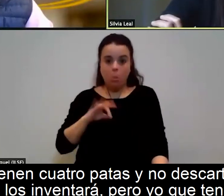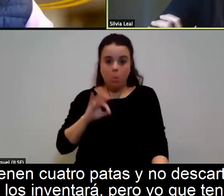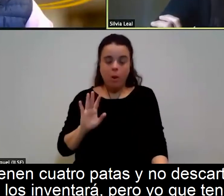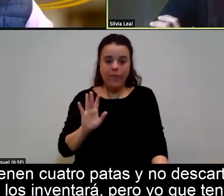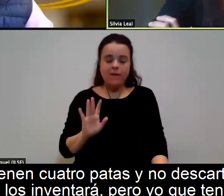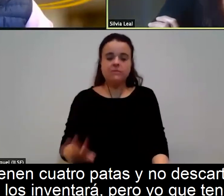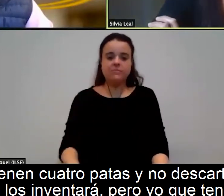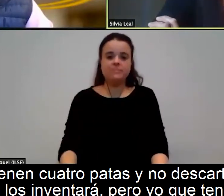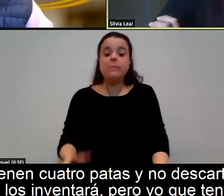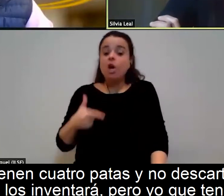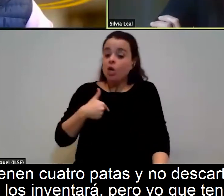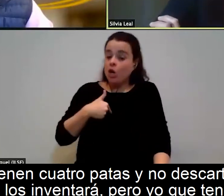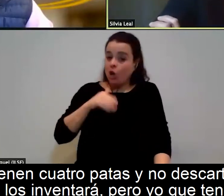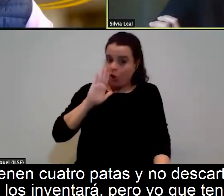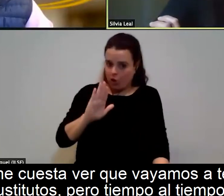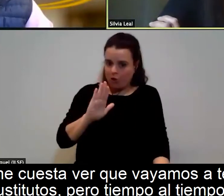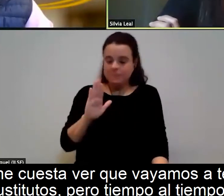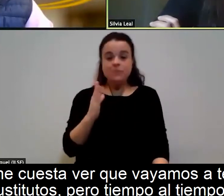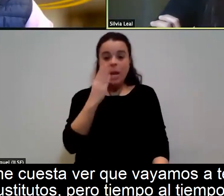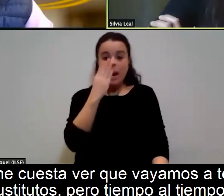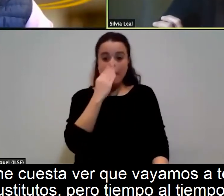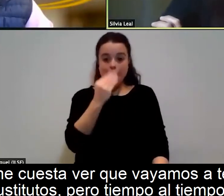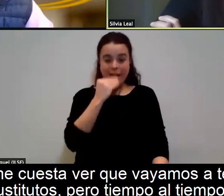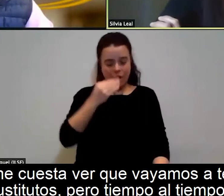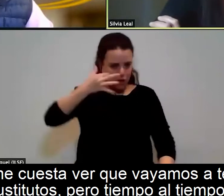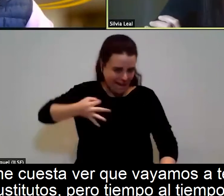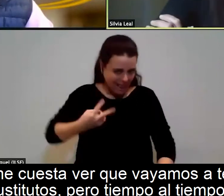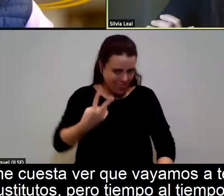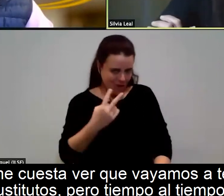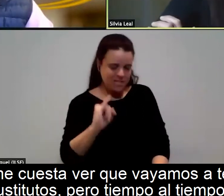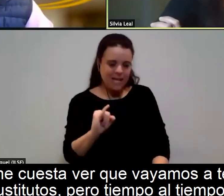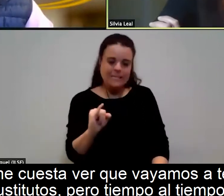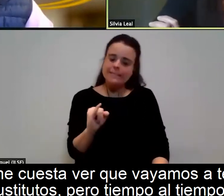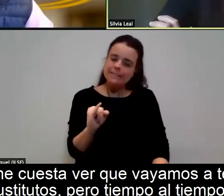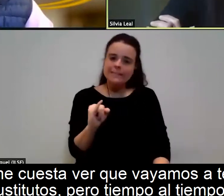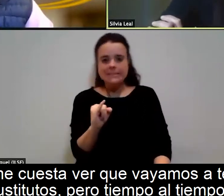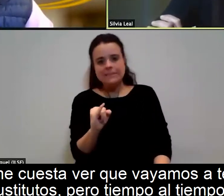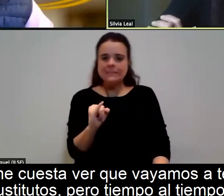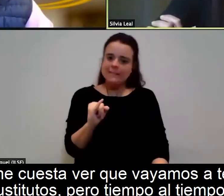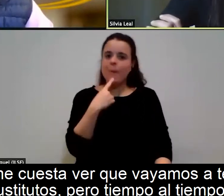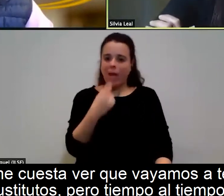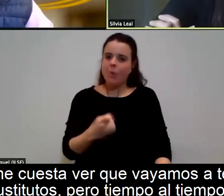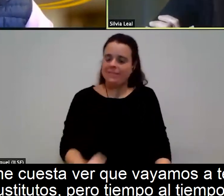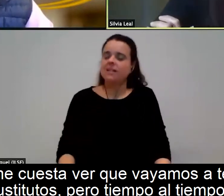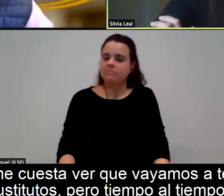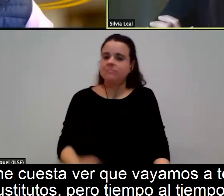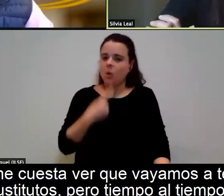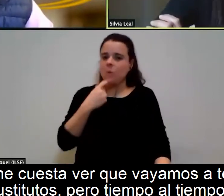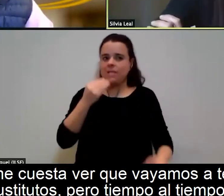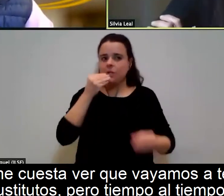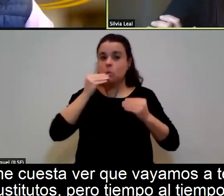Pero yo que tengo 2 perros, de verdad, a mí todavía me cuesta ver que vayamos a tener este tipo de